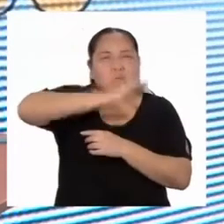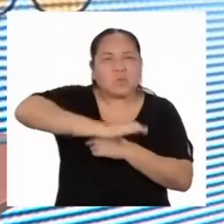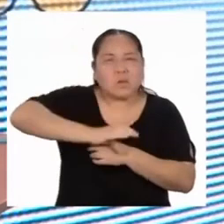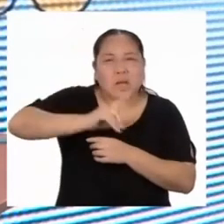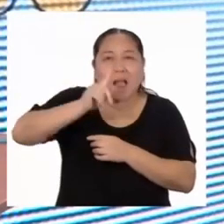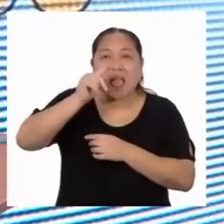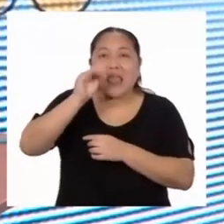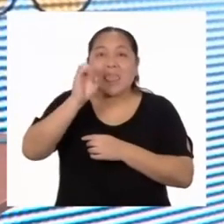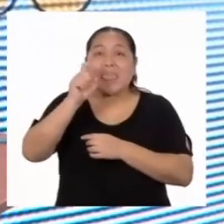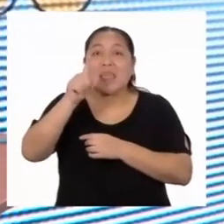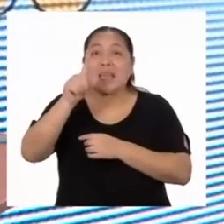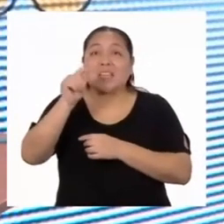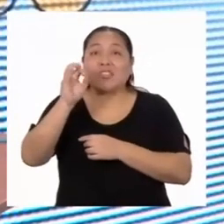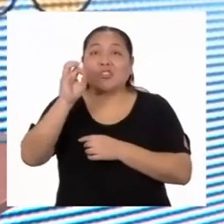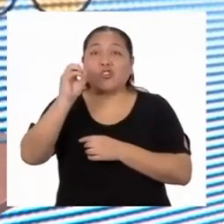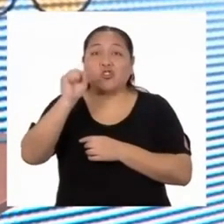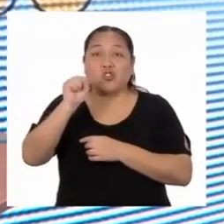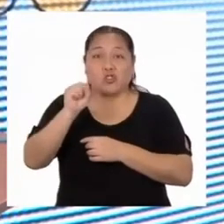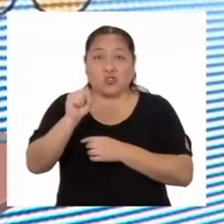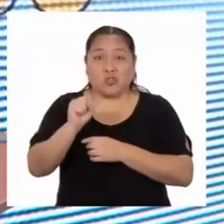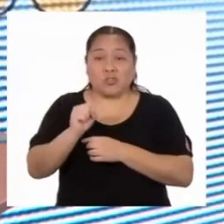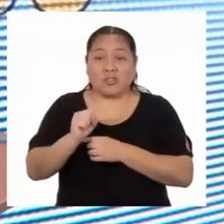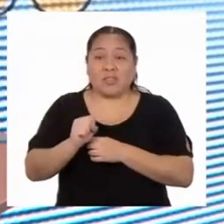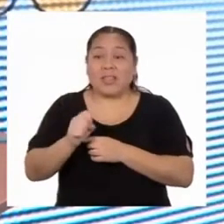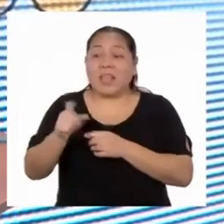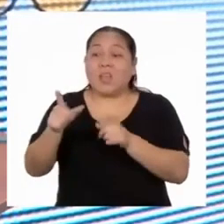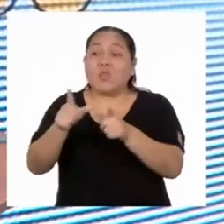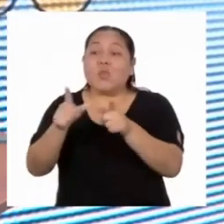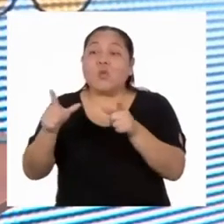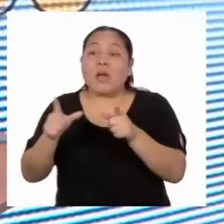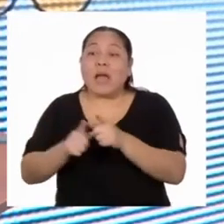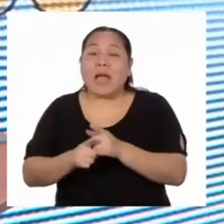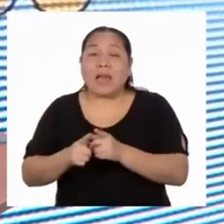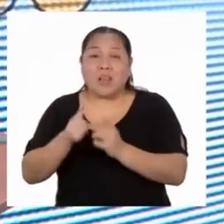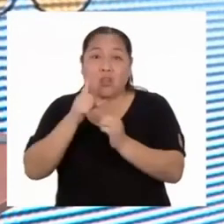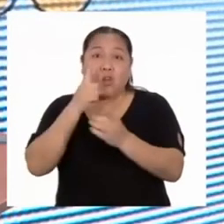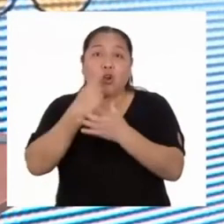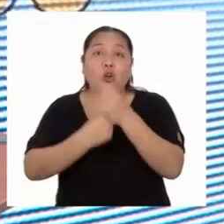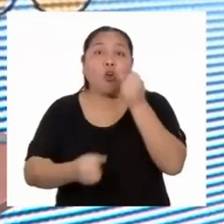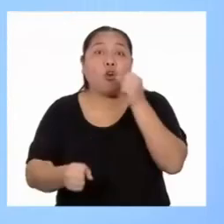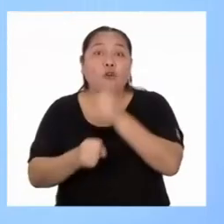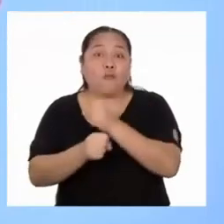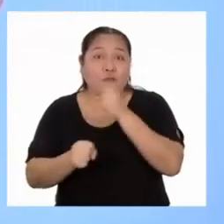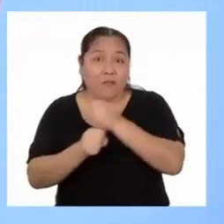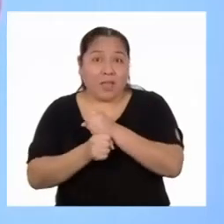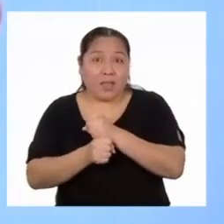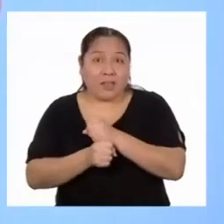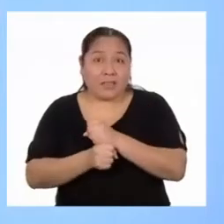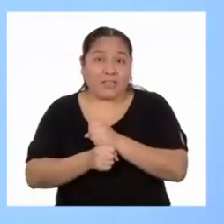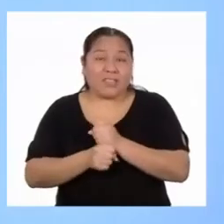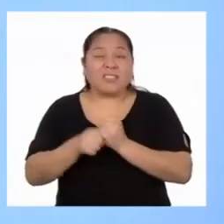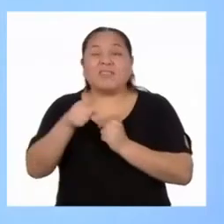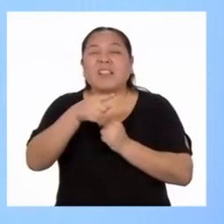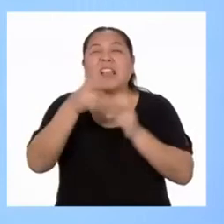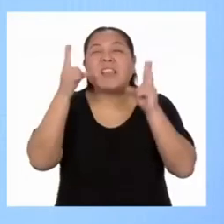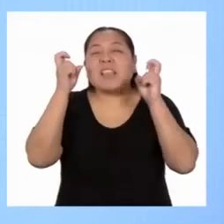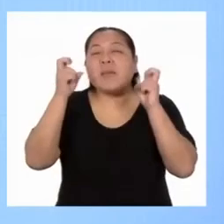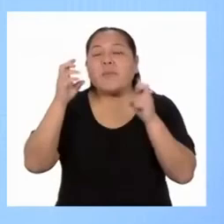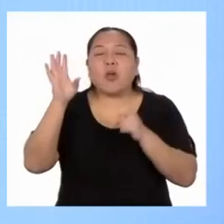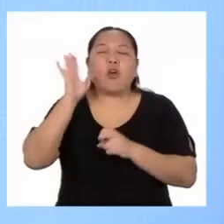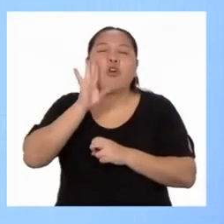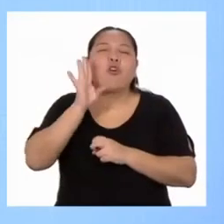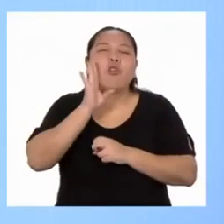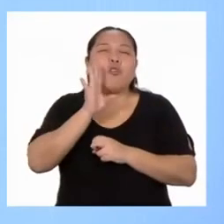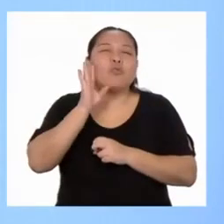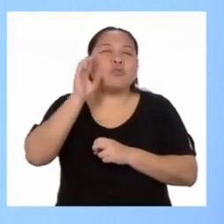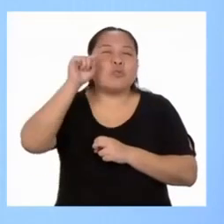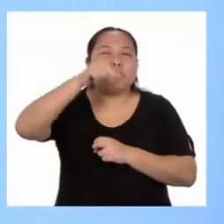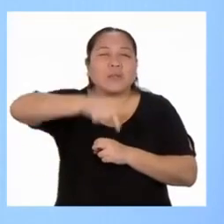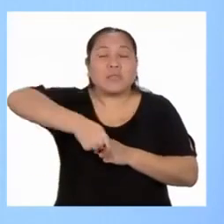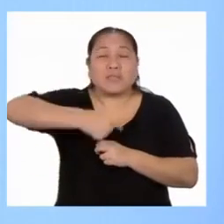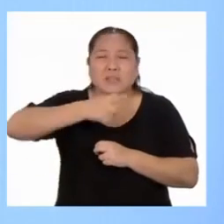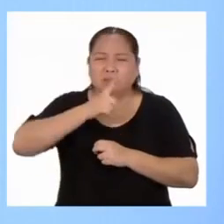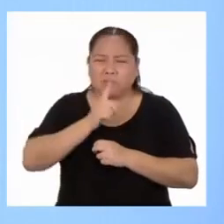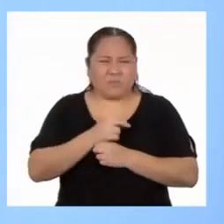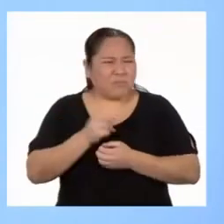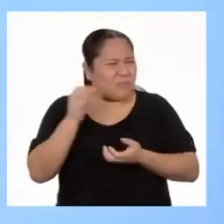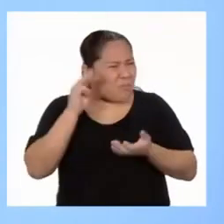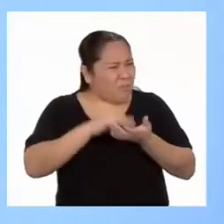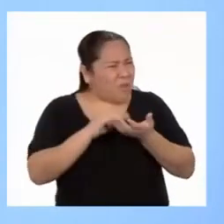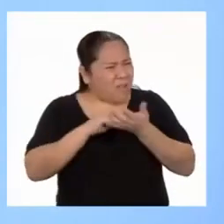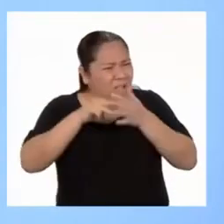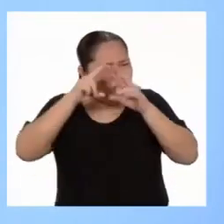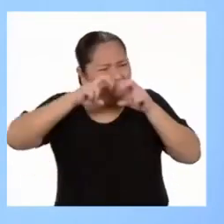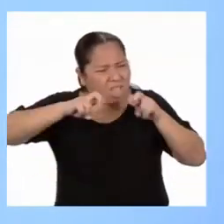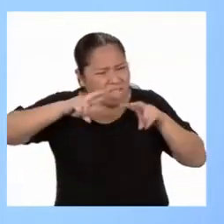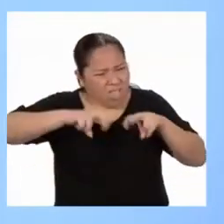textos de fuentes confiables sobre la contaminación del agua. ¿Más análisis de texto sobre el agua?